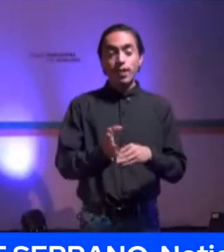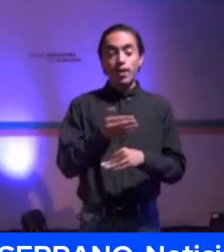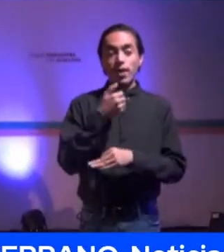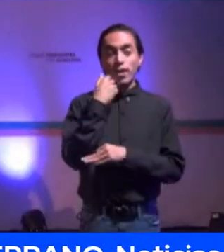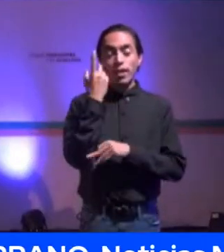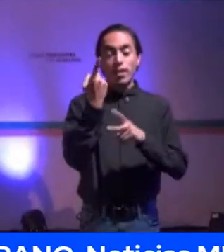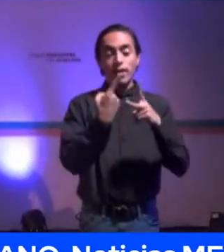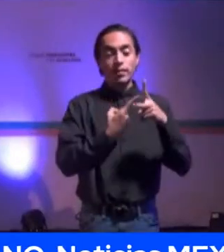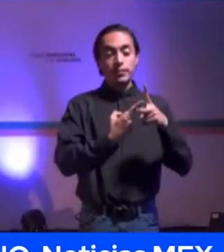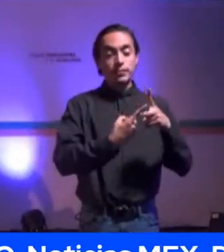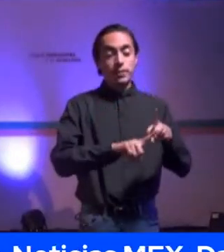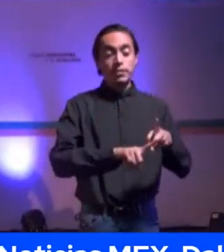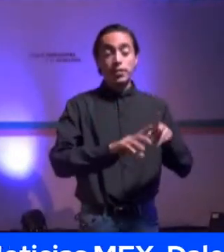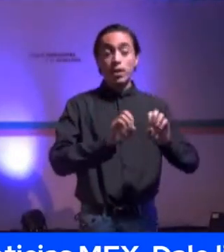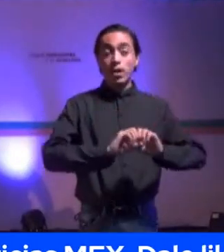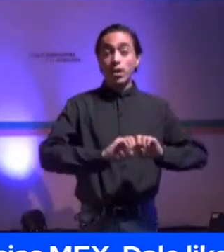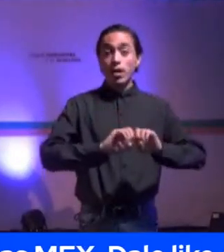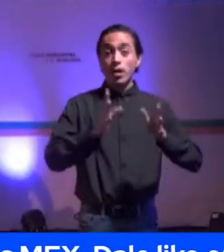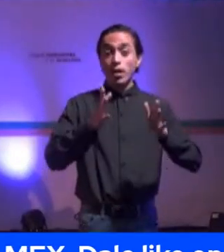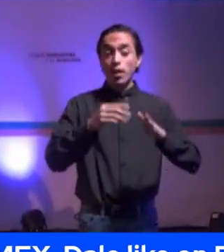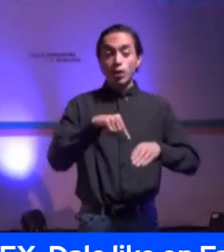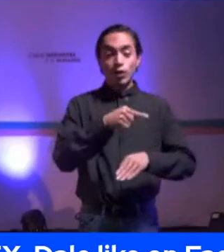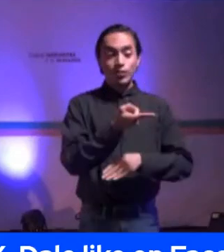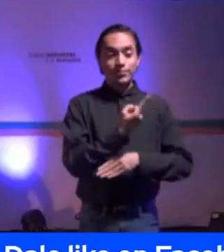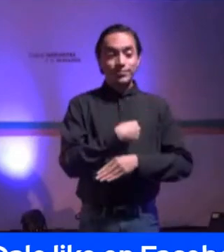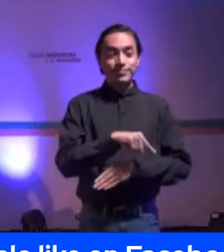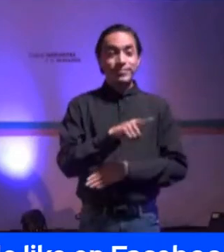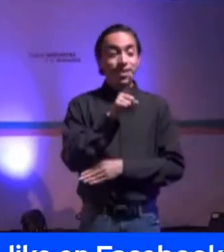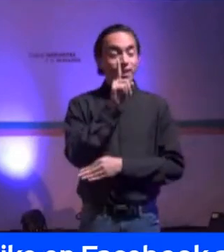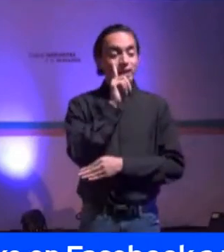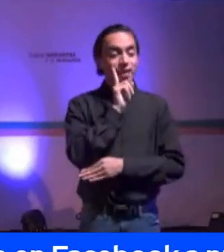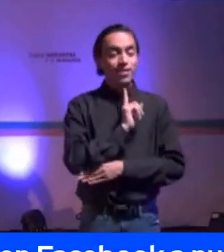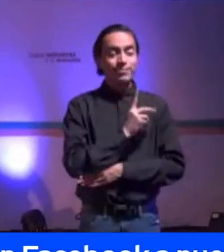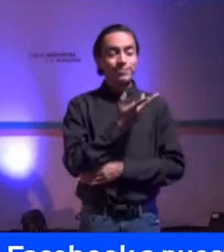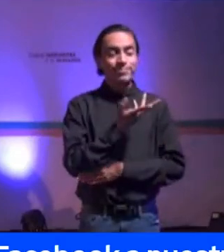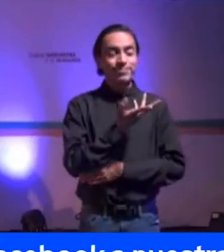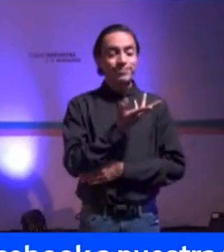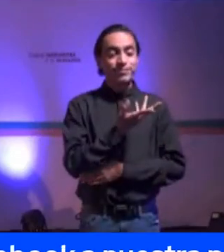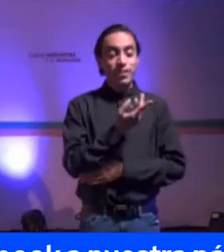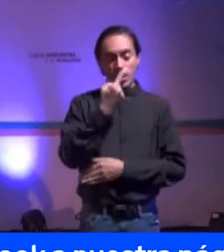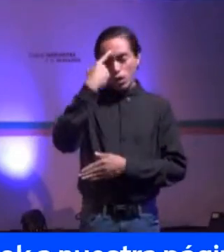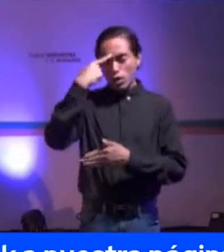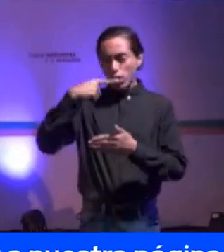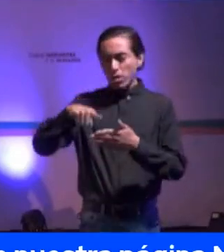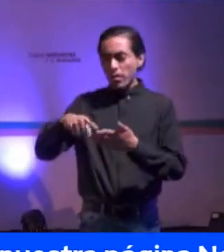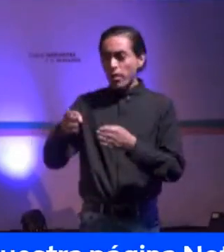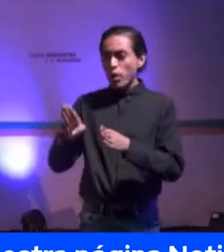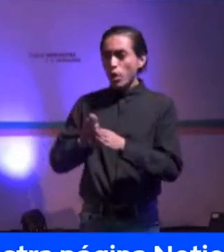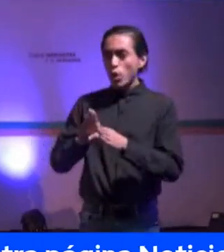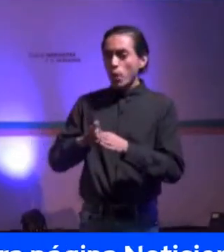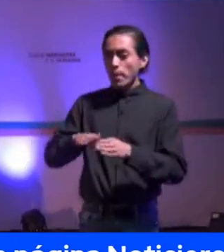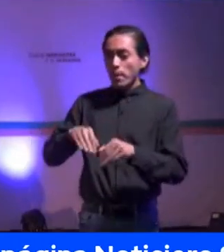supuesto, con las damas. Yo pensé que ibas a empezar con el chiste.